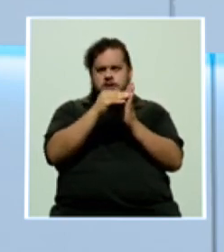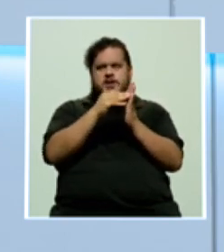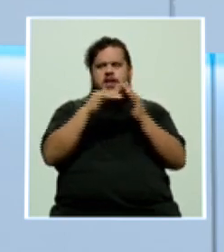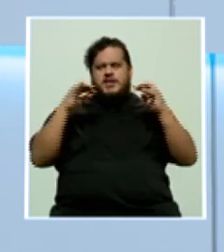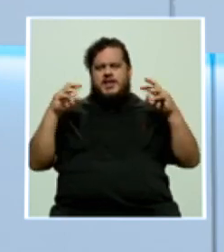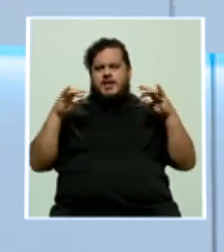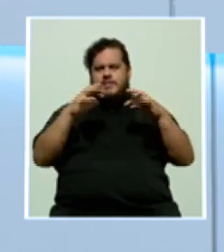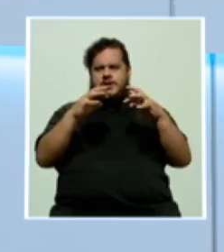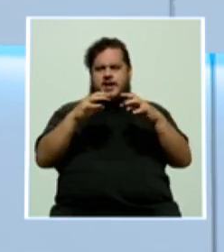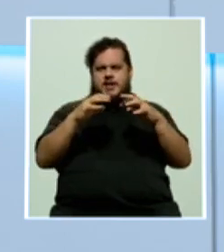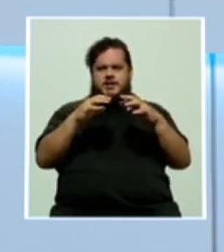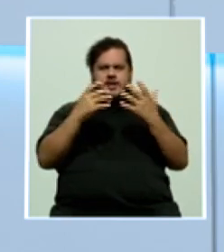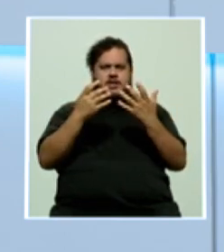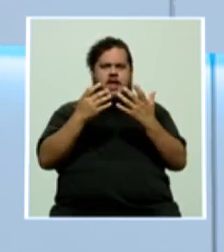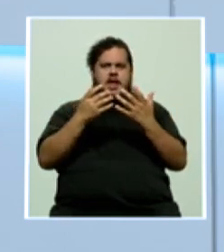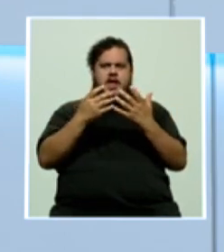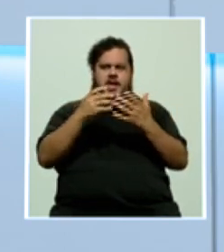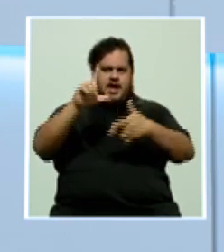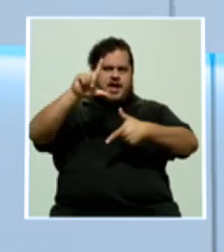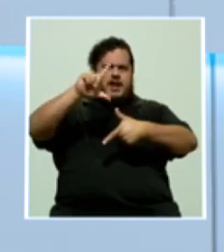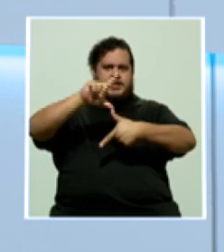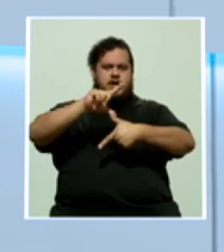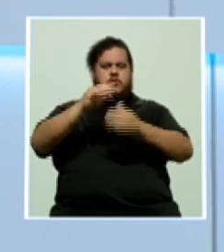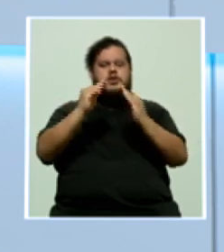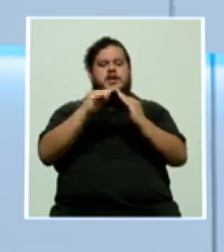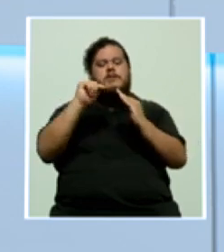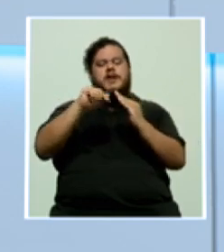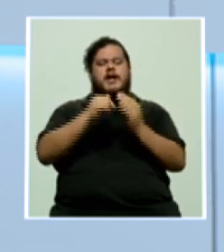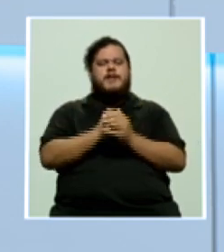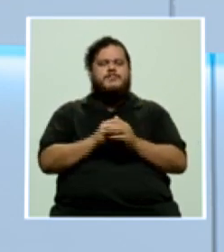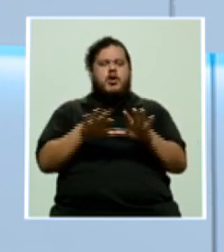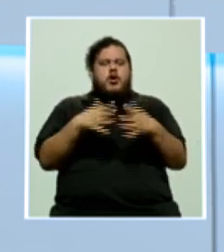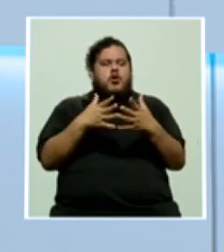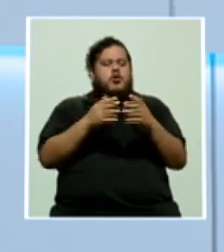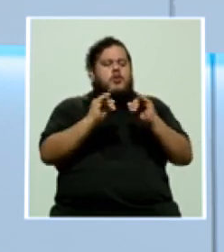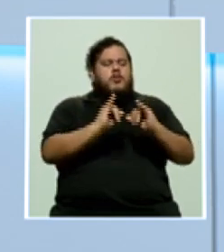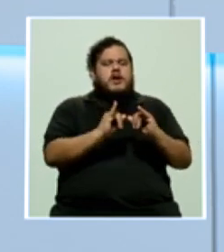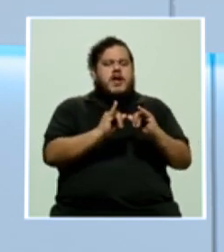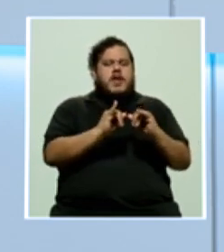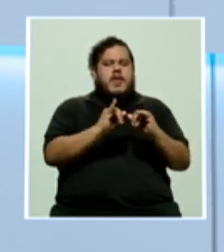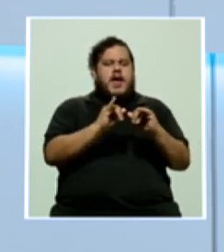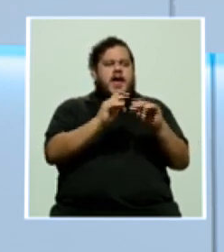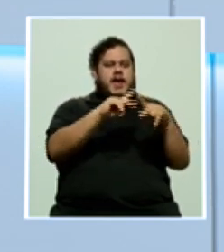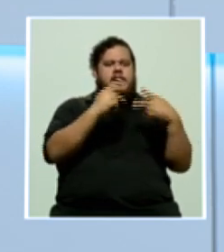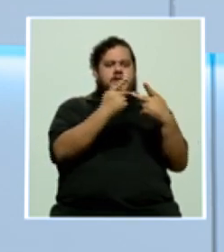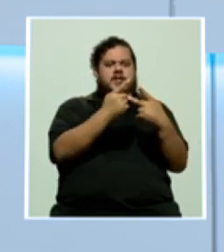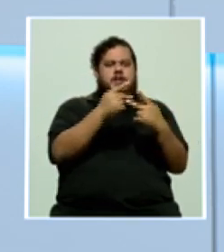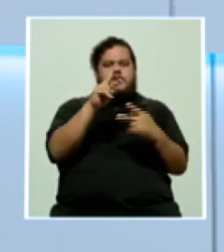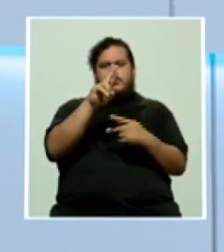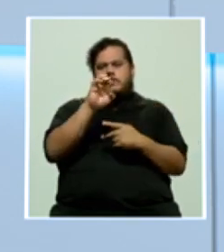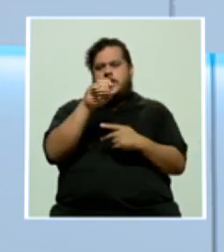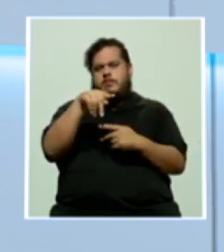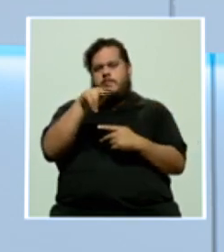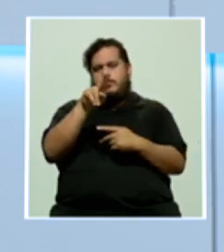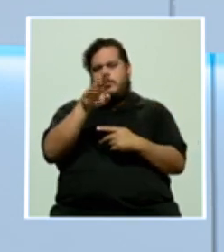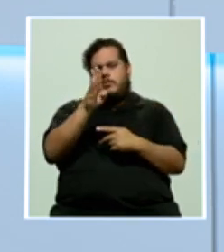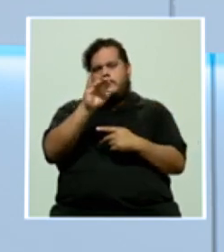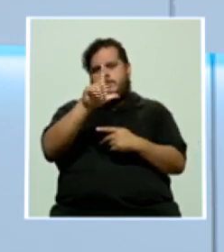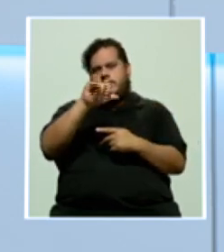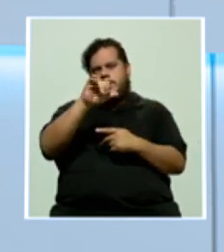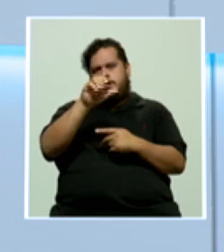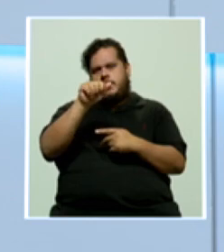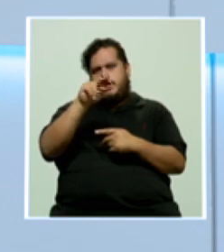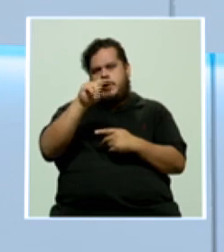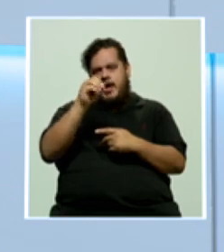migrantes hispanos que viven allí? ¿Cómo queda el Partido Republicano luego de esta presidencia? Para